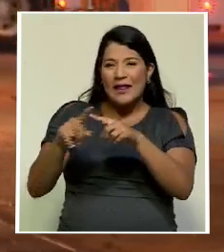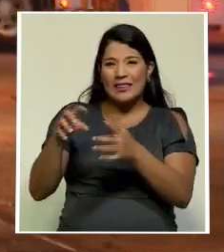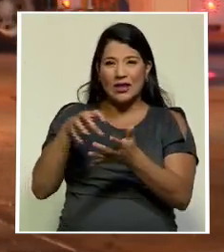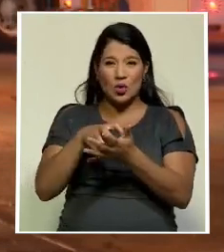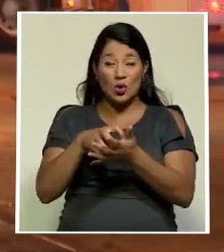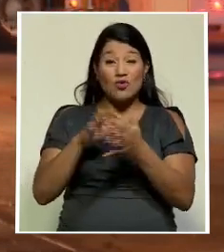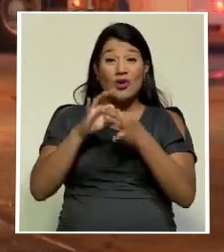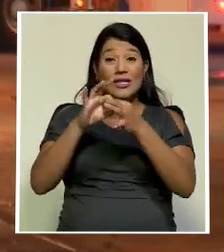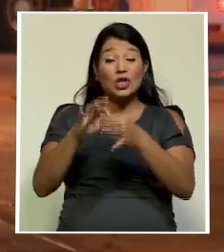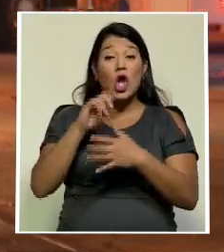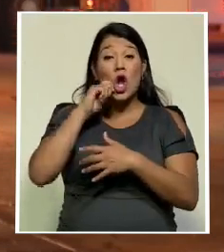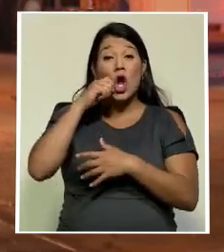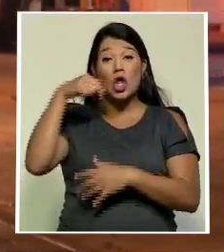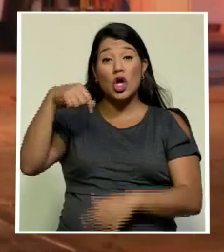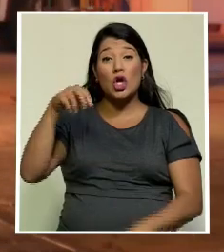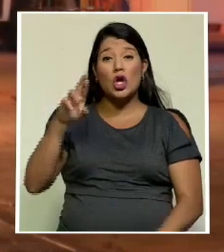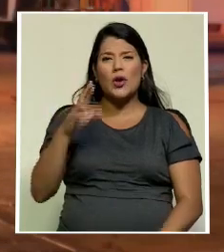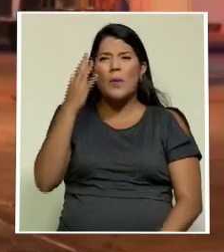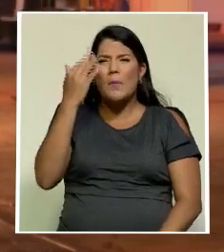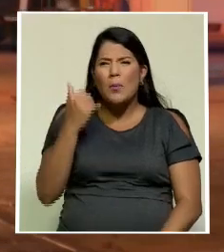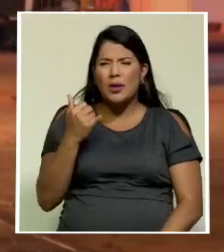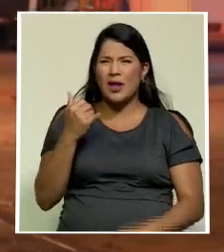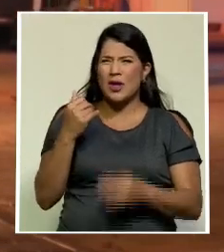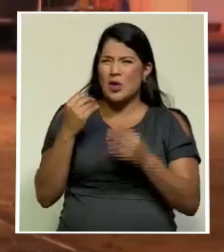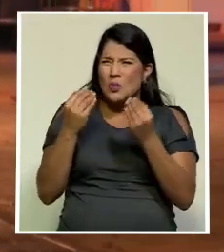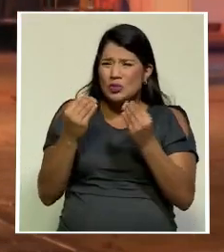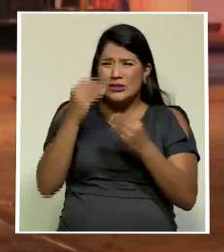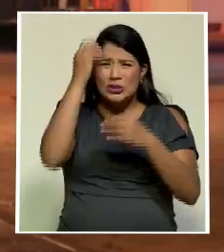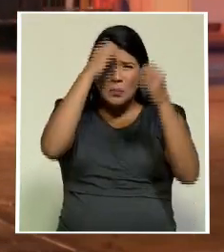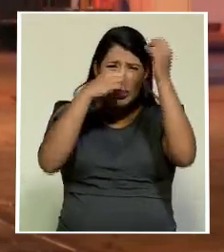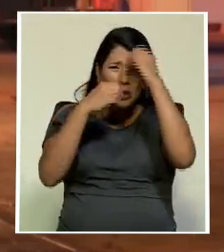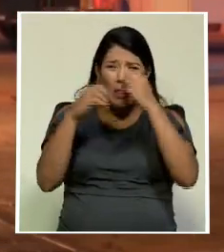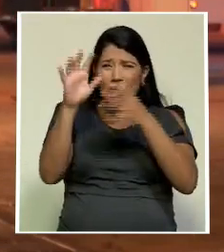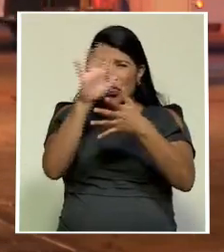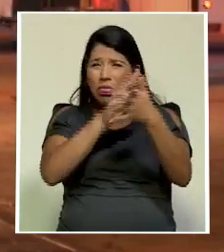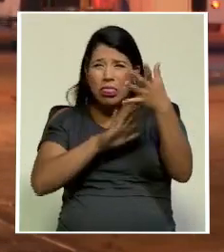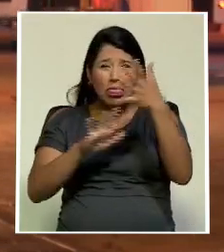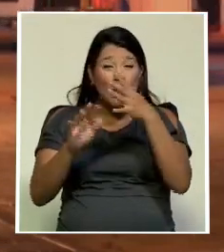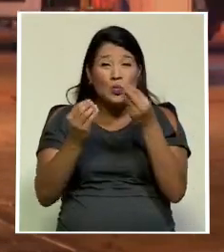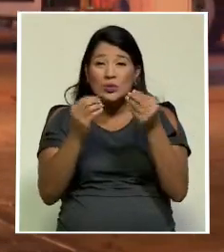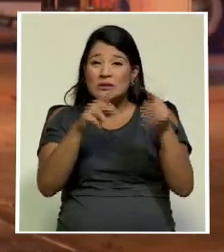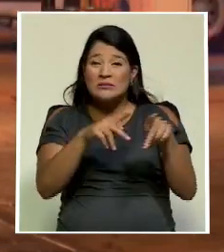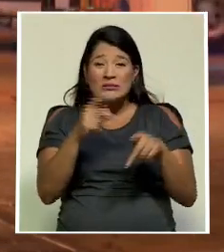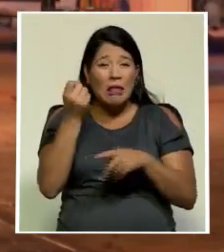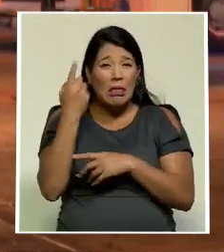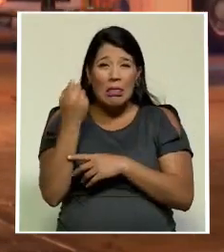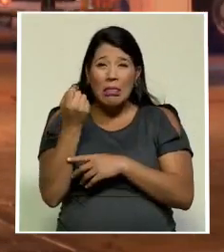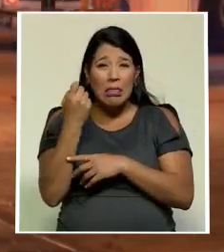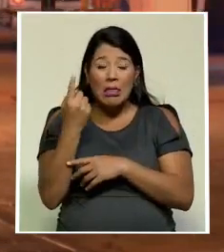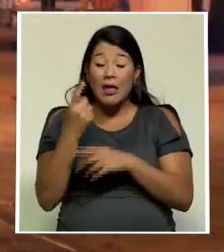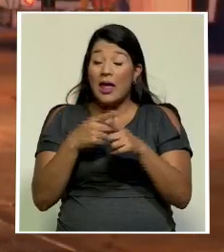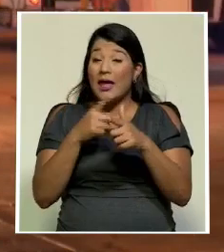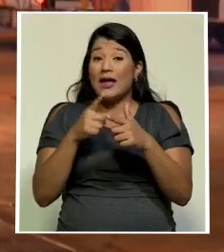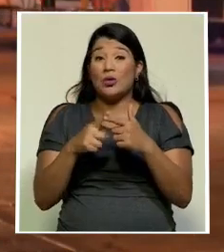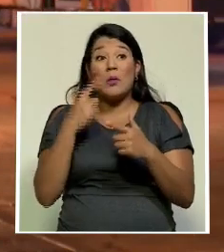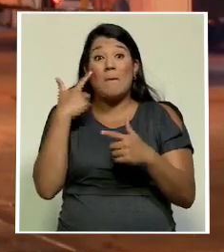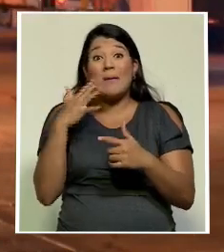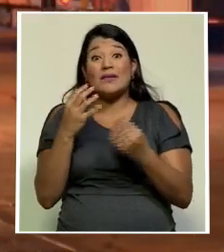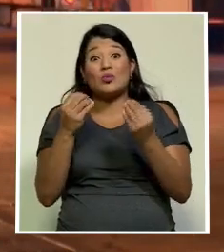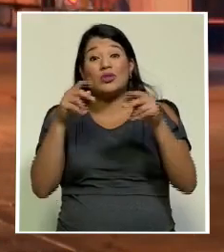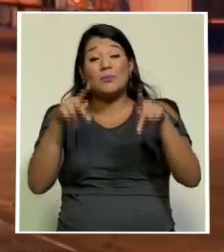del QR, porque mucho ruido se ha hecho alrededor del mismo y se está pues malinterpretando según lo que dice